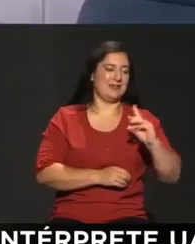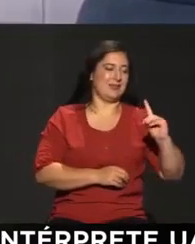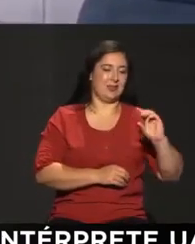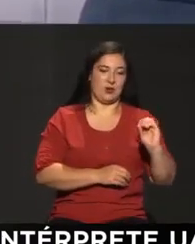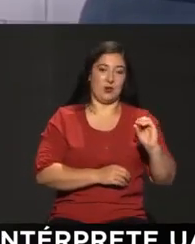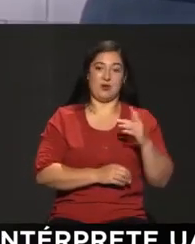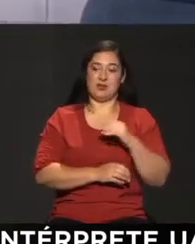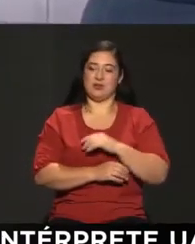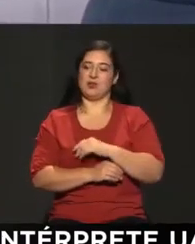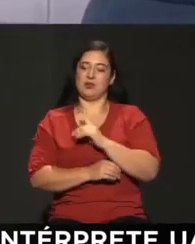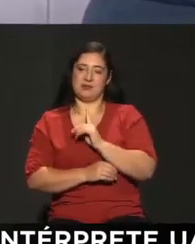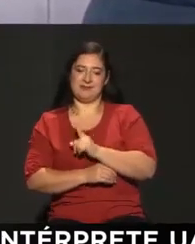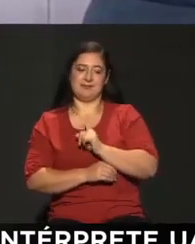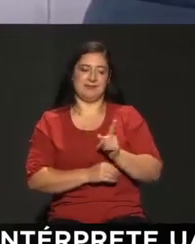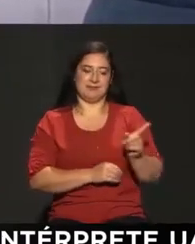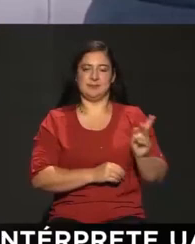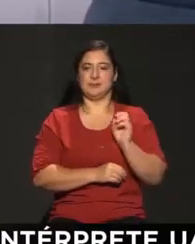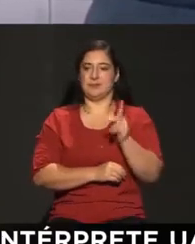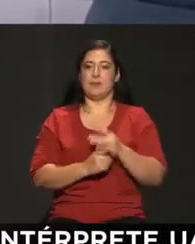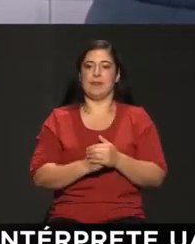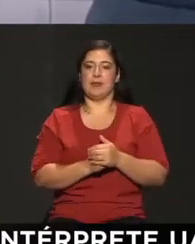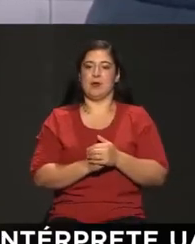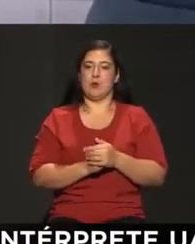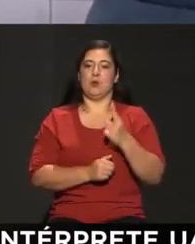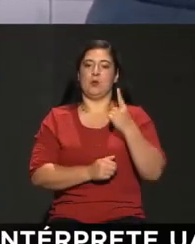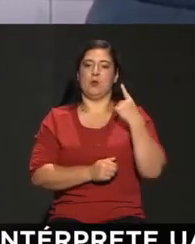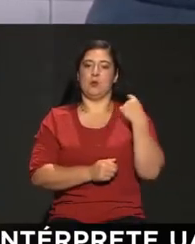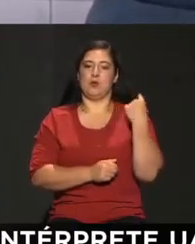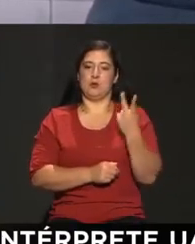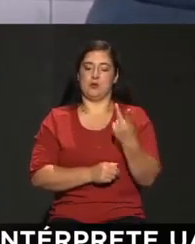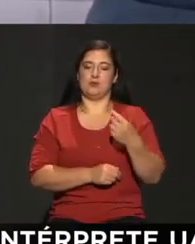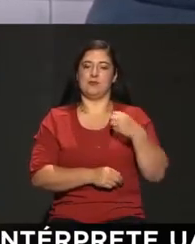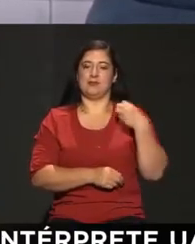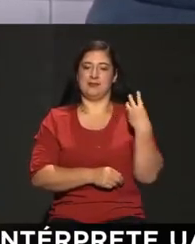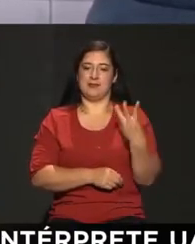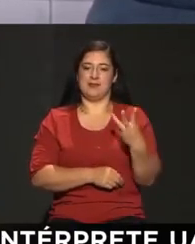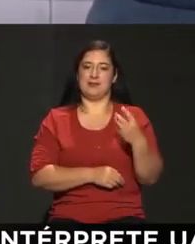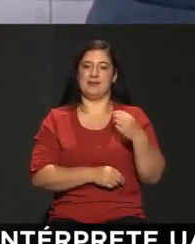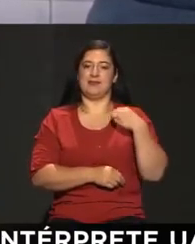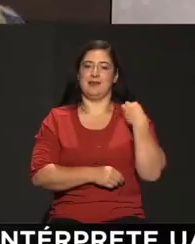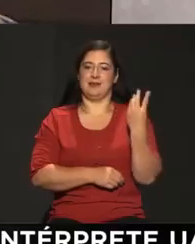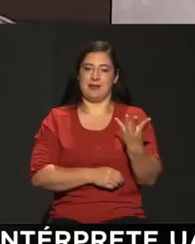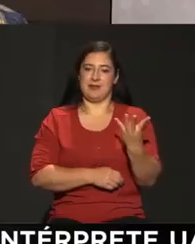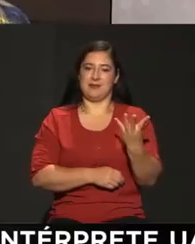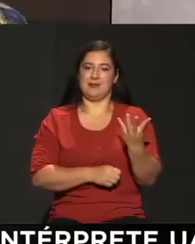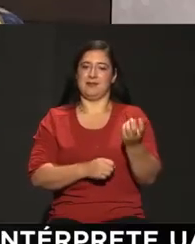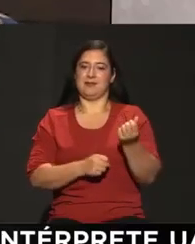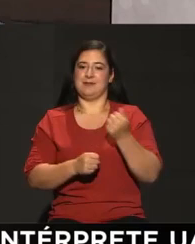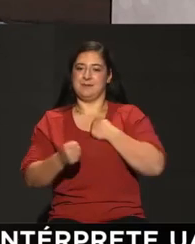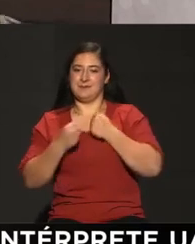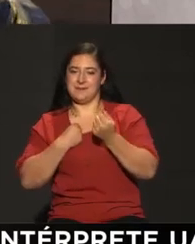un do, tengo un si y tengo otra vez un sol. Cuento. Listo. Uno, dos, tres,